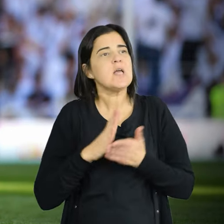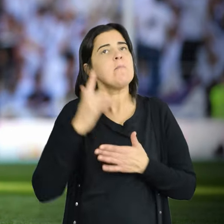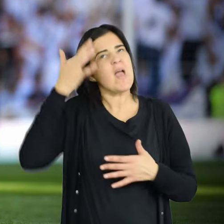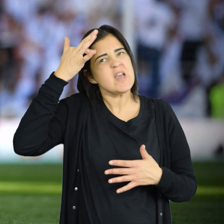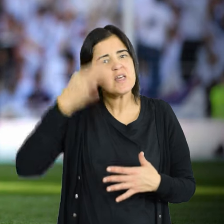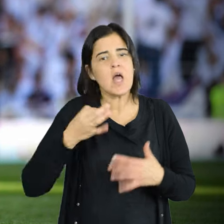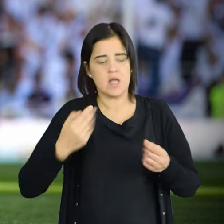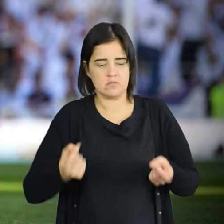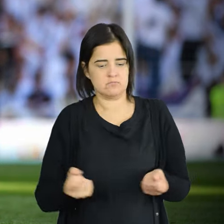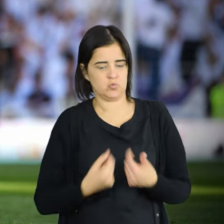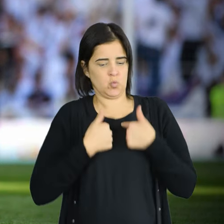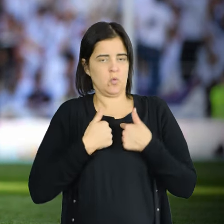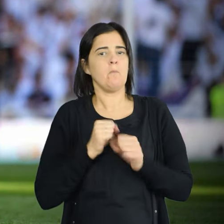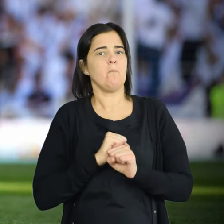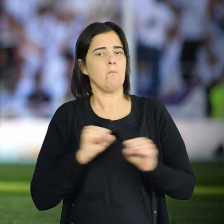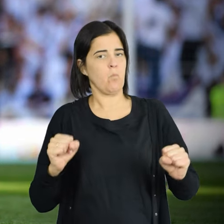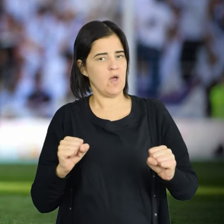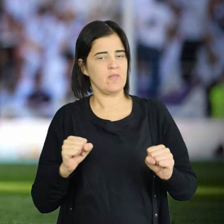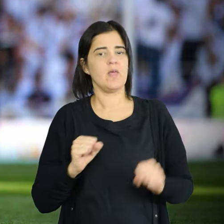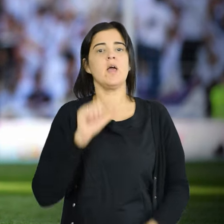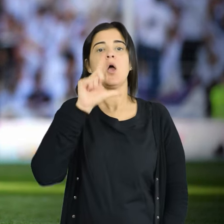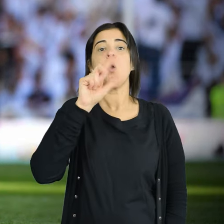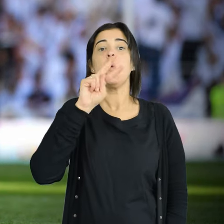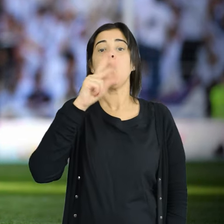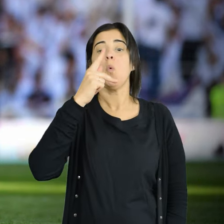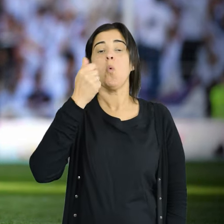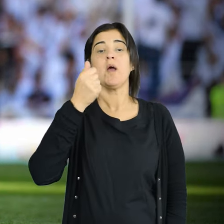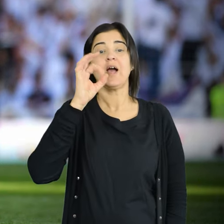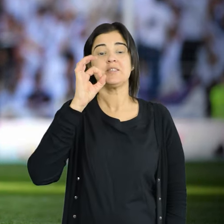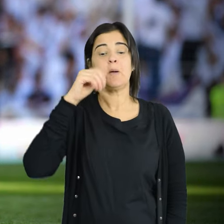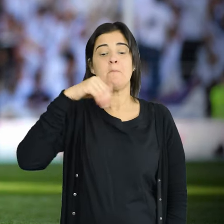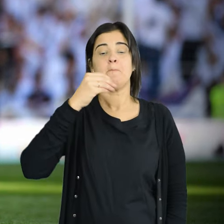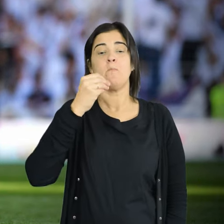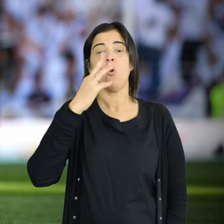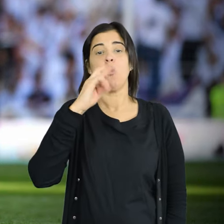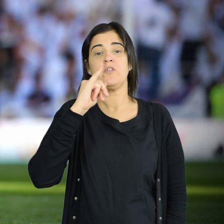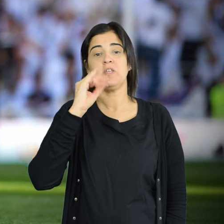siempre tienes que creer en ti mismo Luka modric